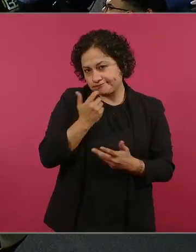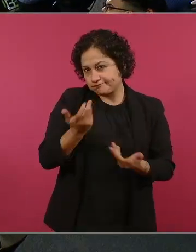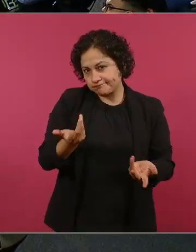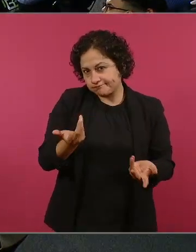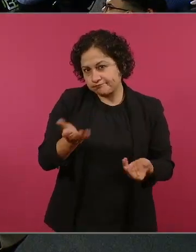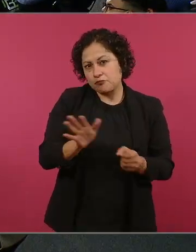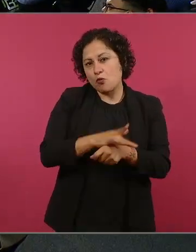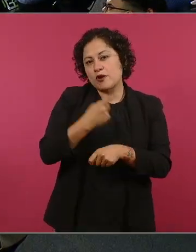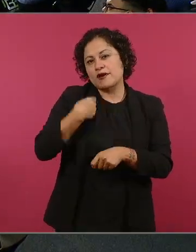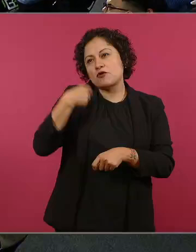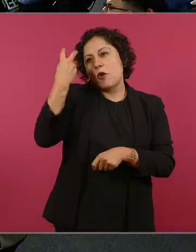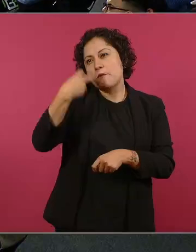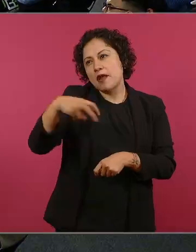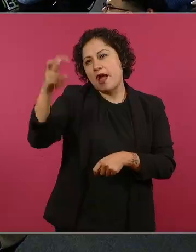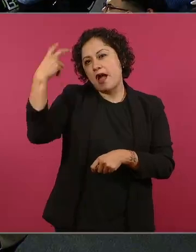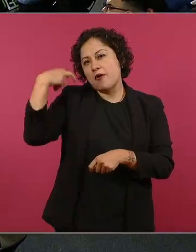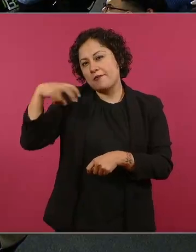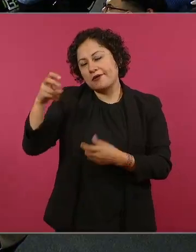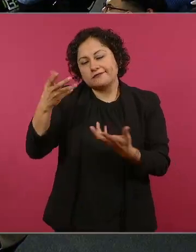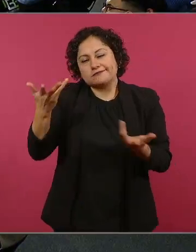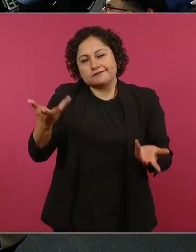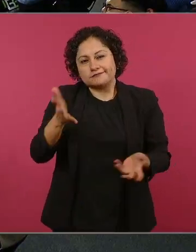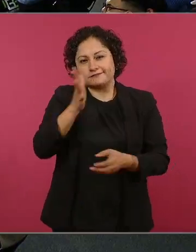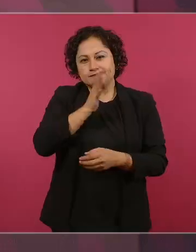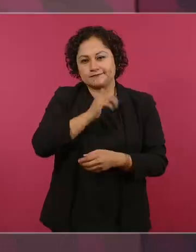en las giras, pero